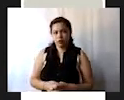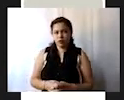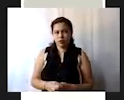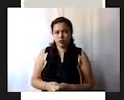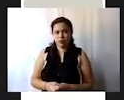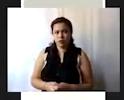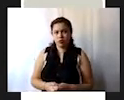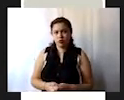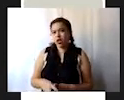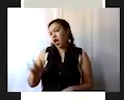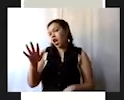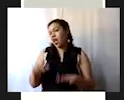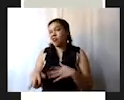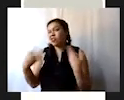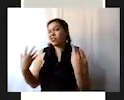veces